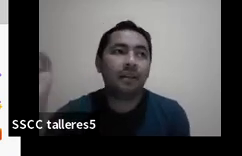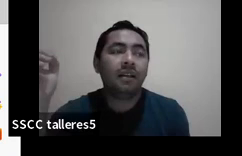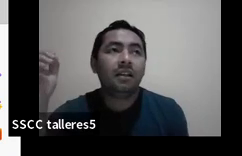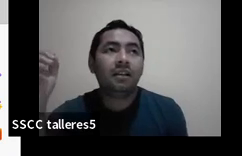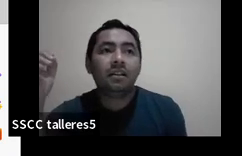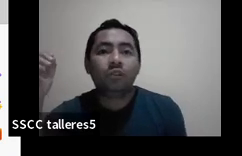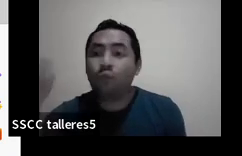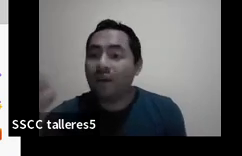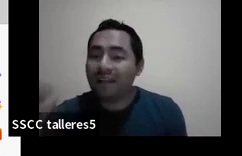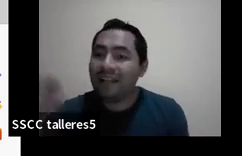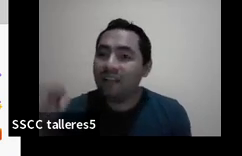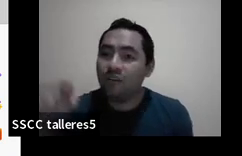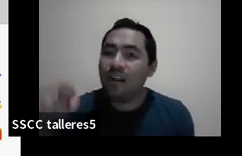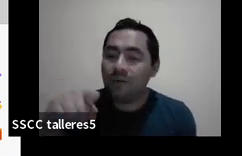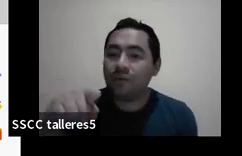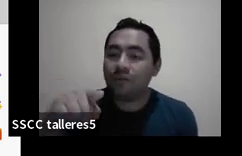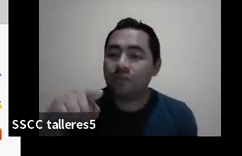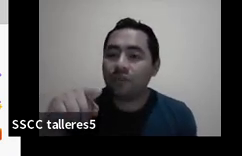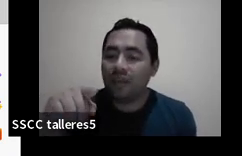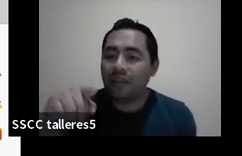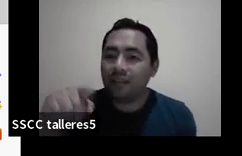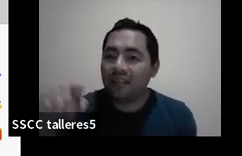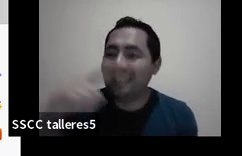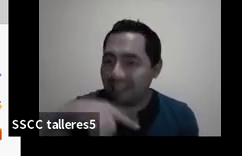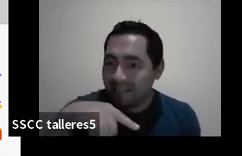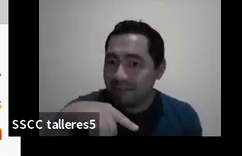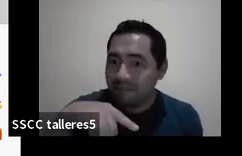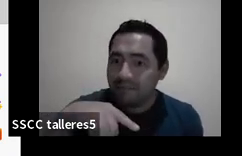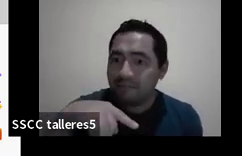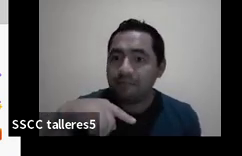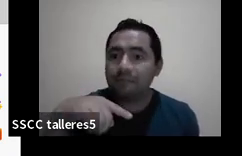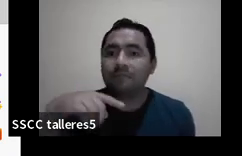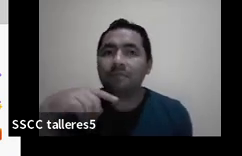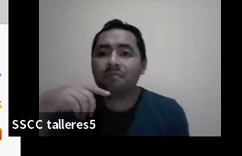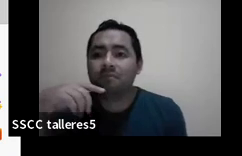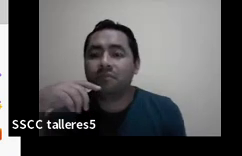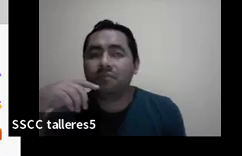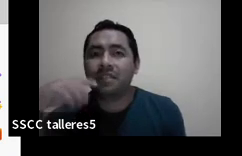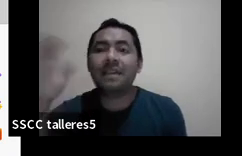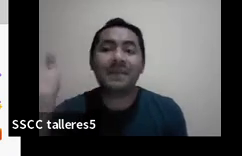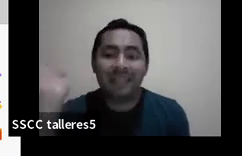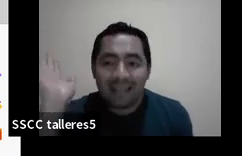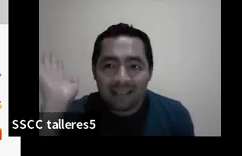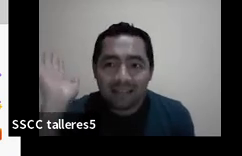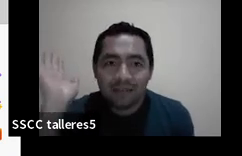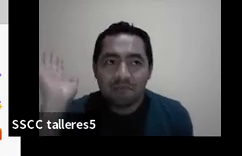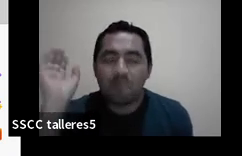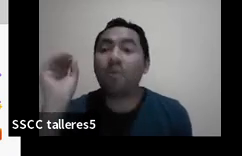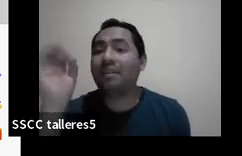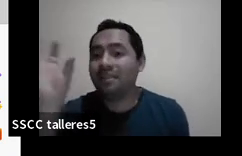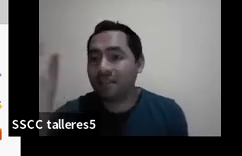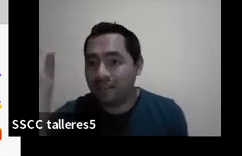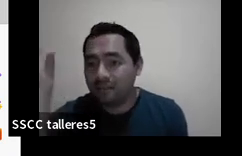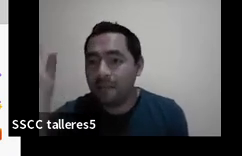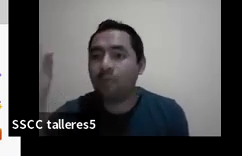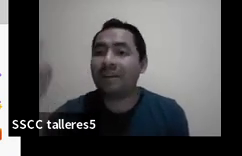Inglés. Tú puedes leer los labios en inglés. Si sabes inglés,